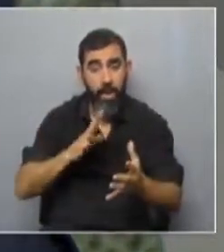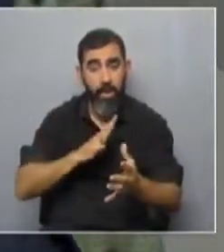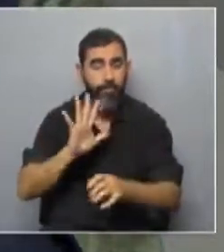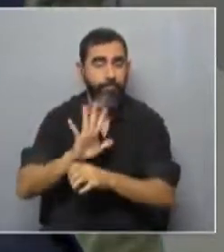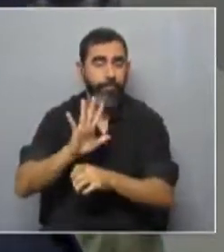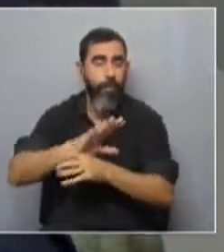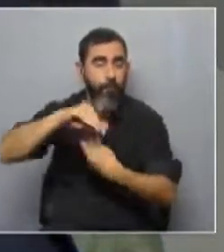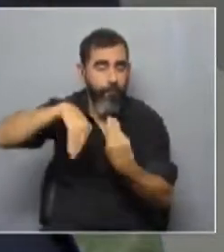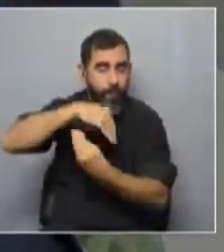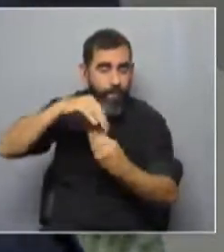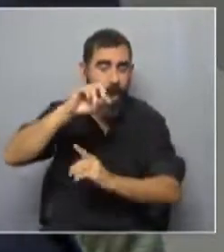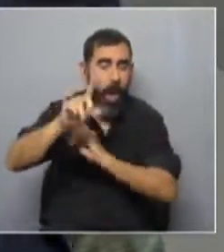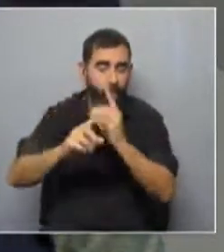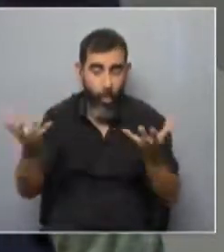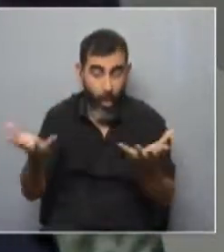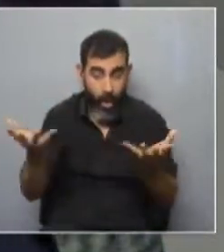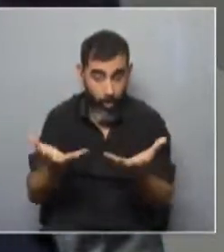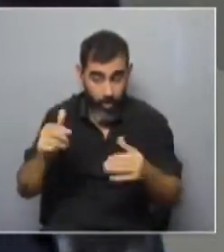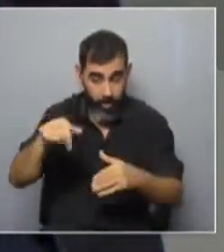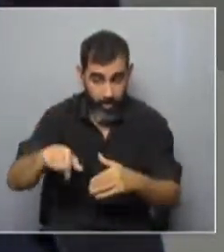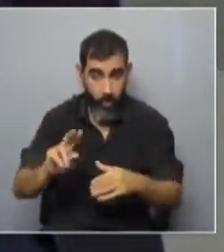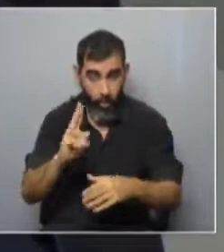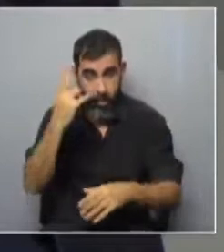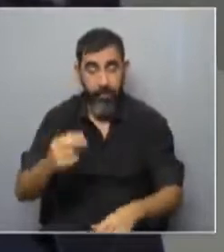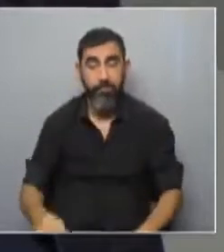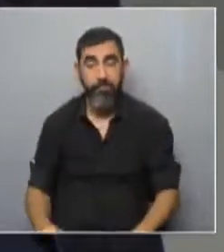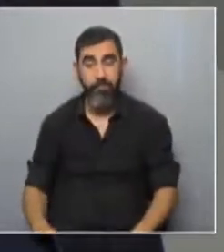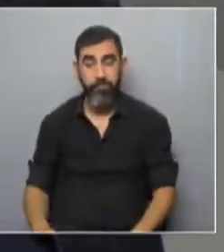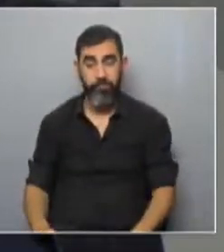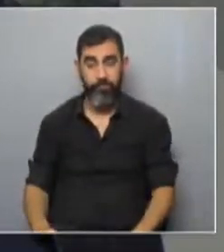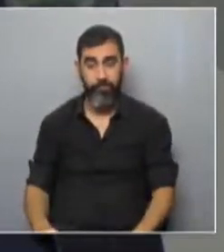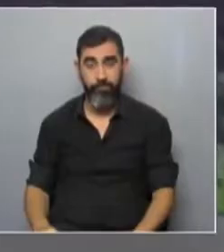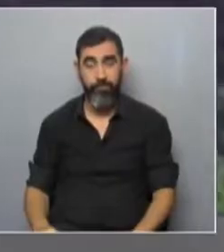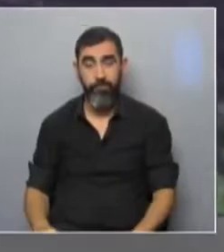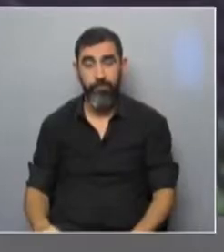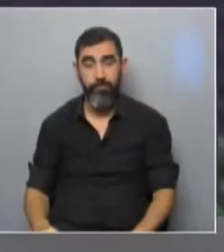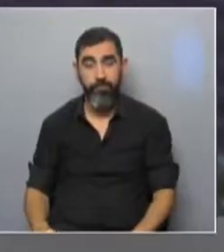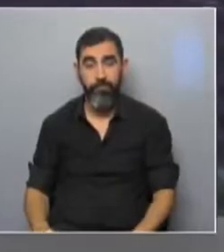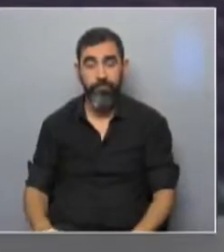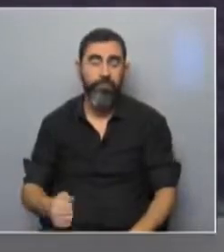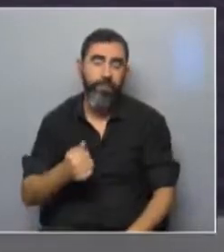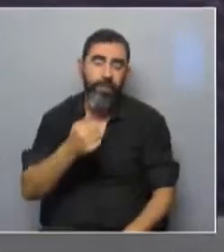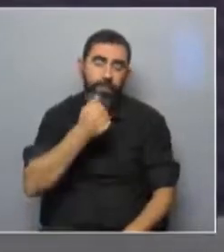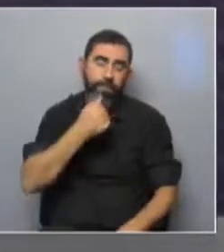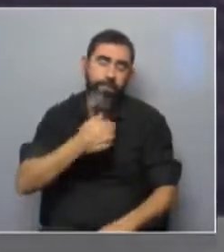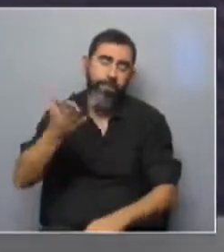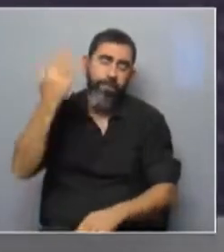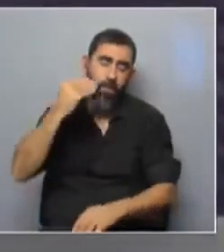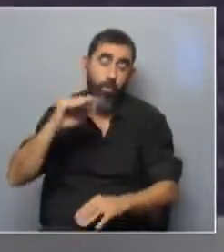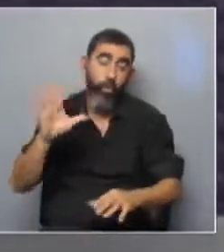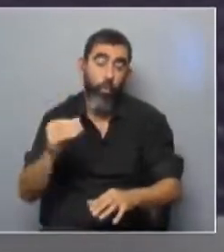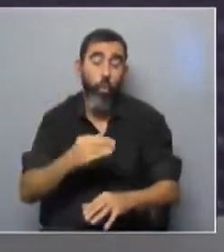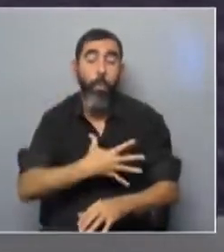algún parentesco con alguna de las especies autóctonas de nuestro territorio? Un parentesco remoto, ¿no? Bueno, son todos